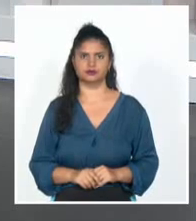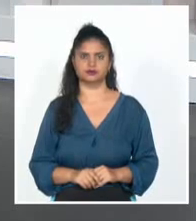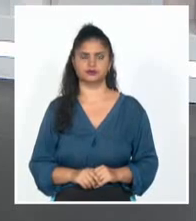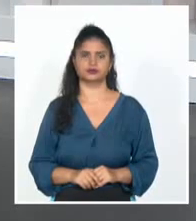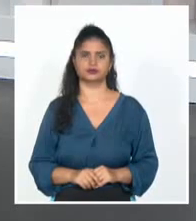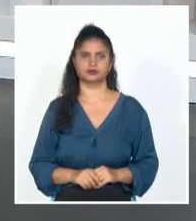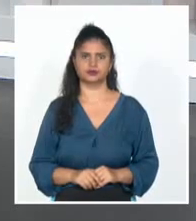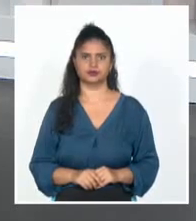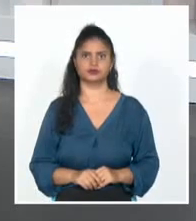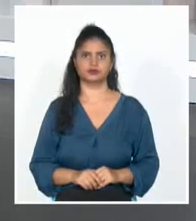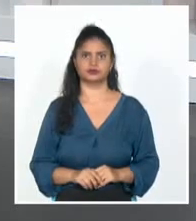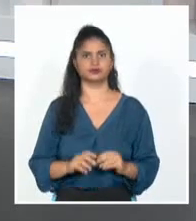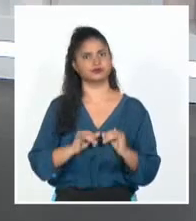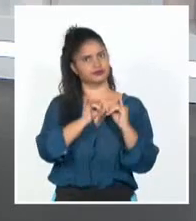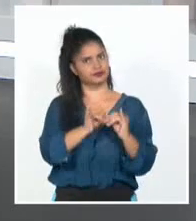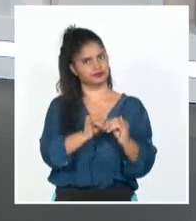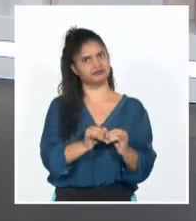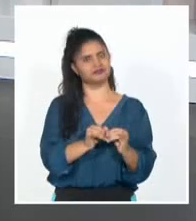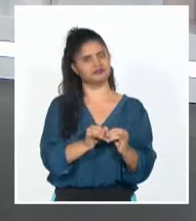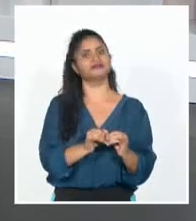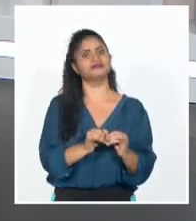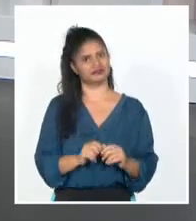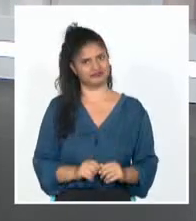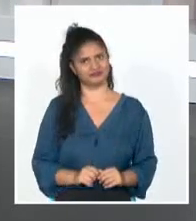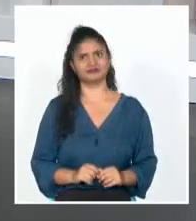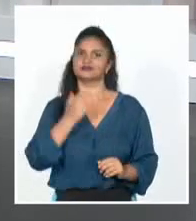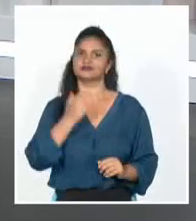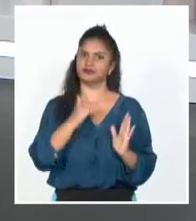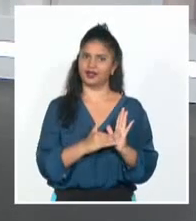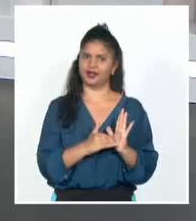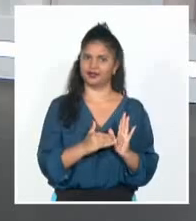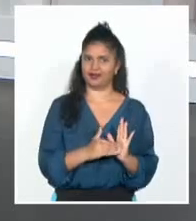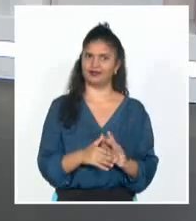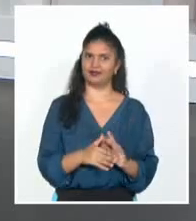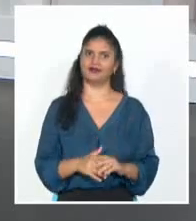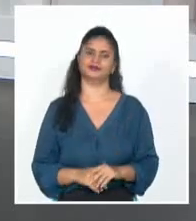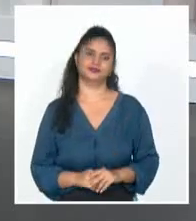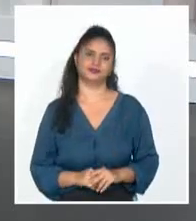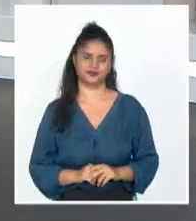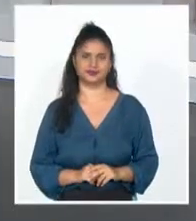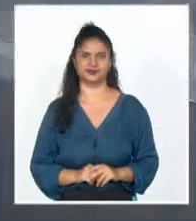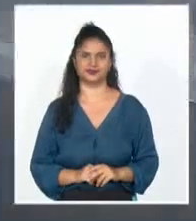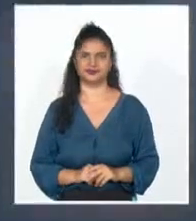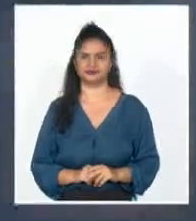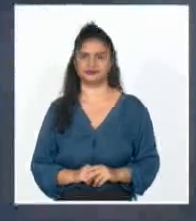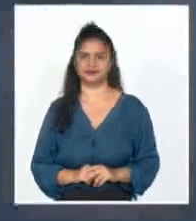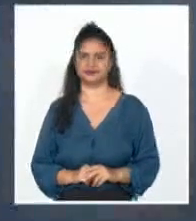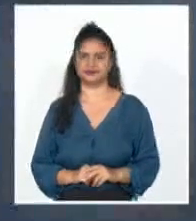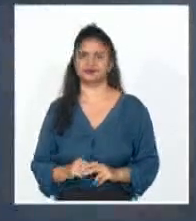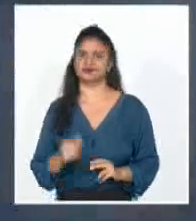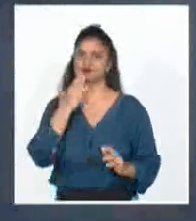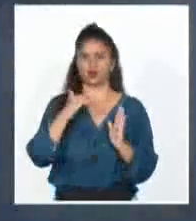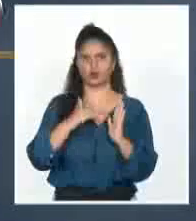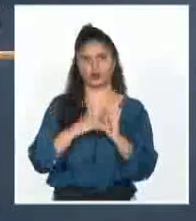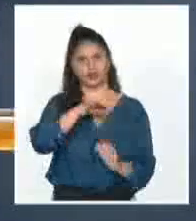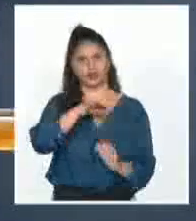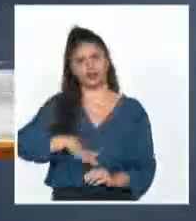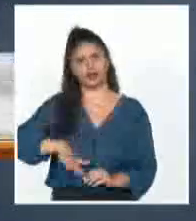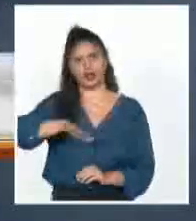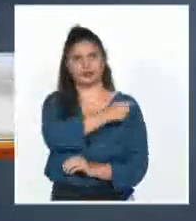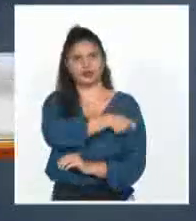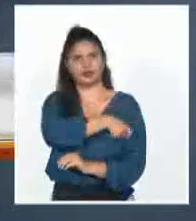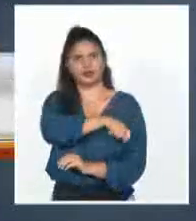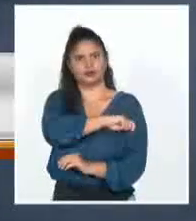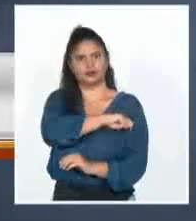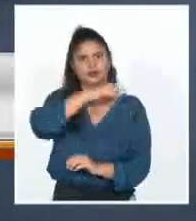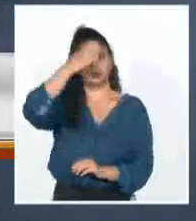del Mágico. Vamos a ver si tenemos la señal lista de Guille. Adelante. Miguel Ángel, buenas tardes para ti. Saludo a todos los amigos televidentes. Efectivamente, aquí estamos